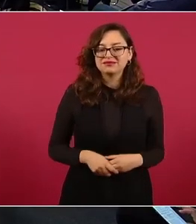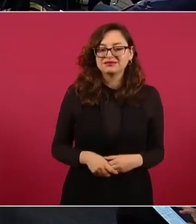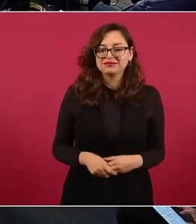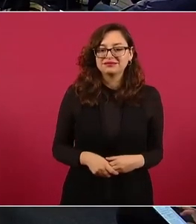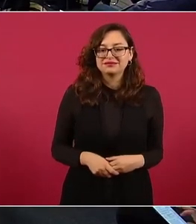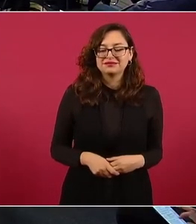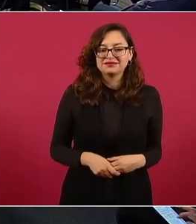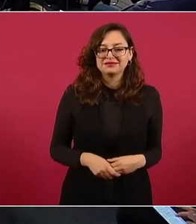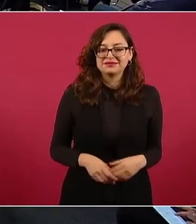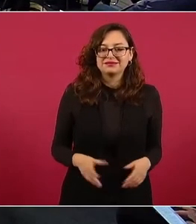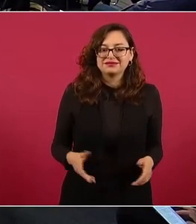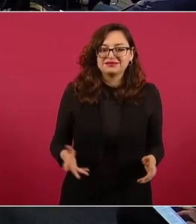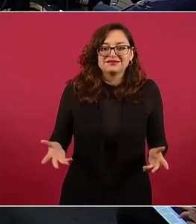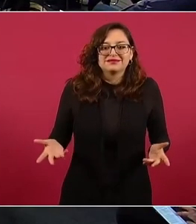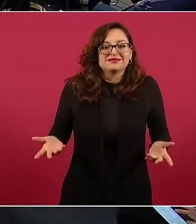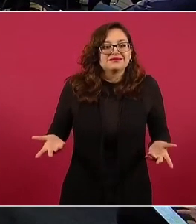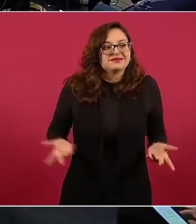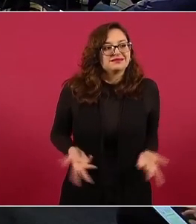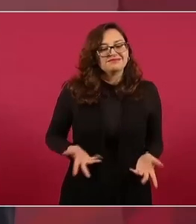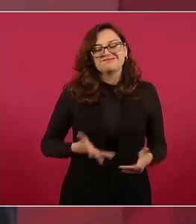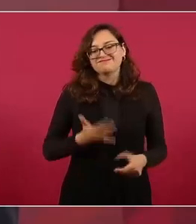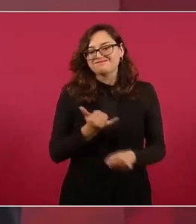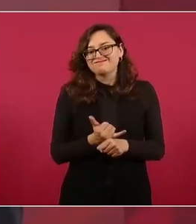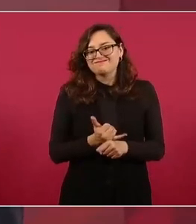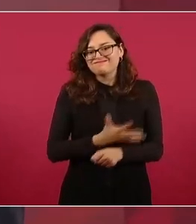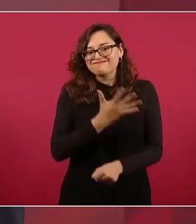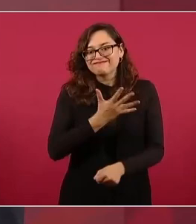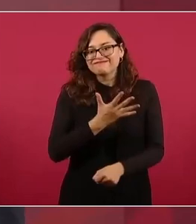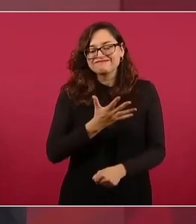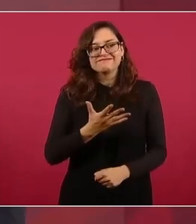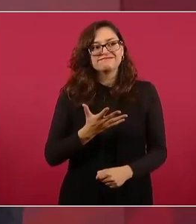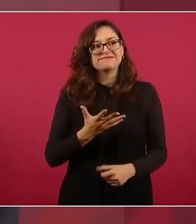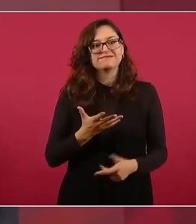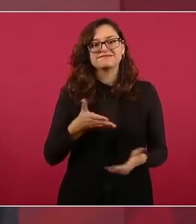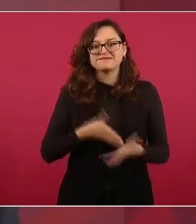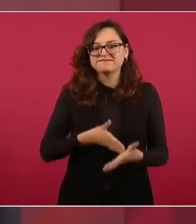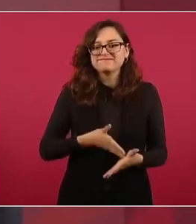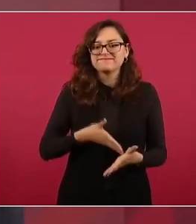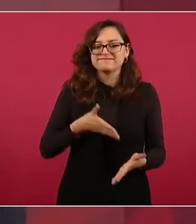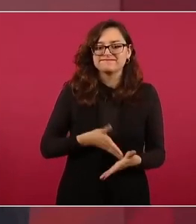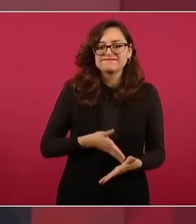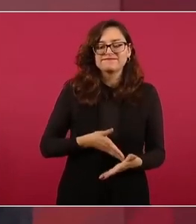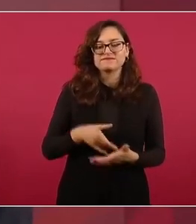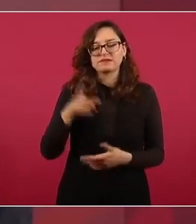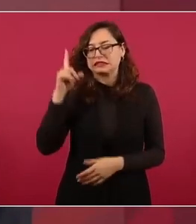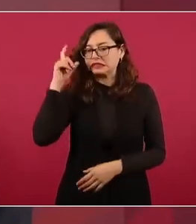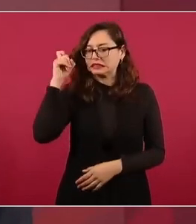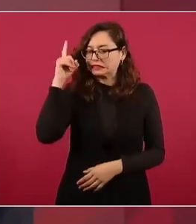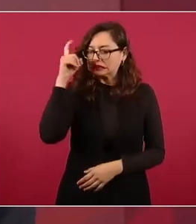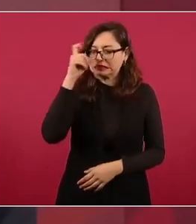Pues todo esto lo estamos enfrentando y claro que va a haber